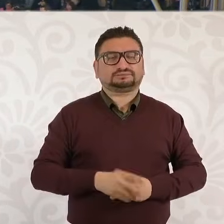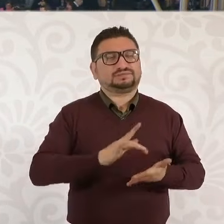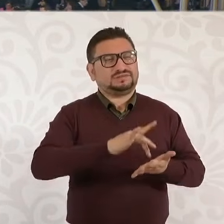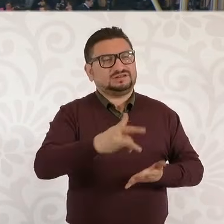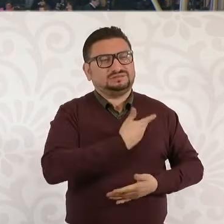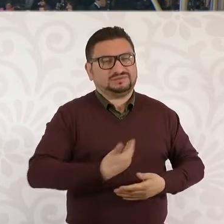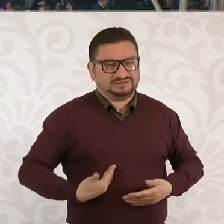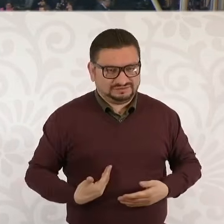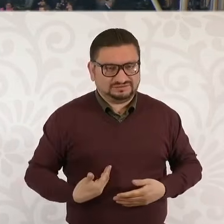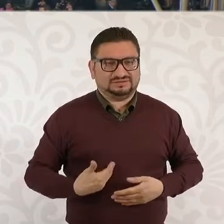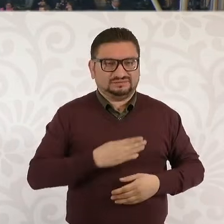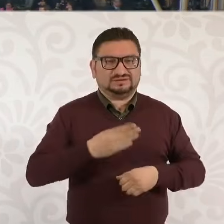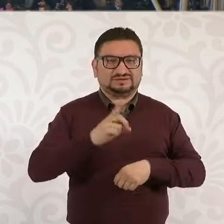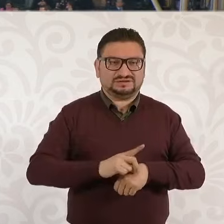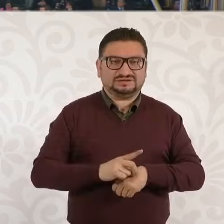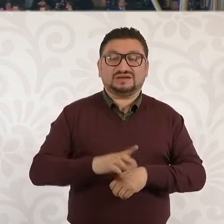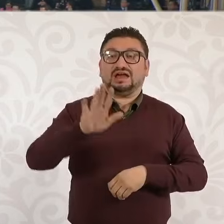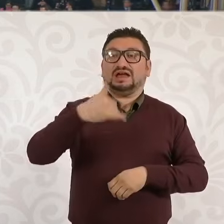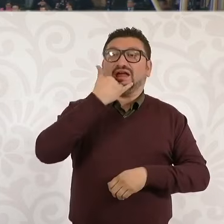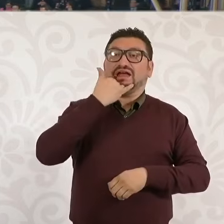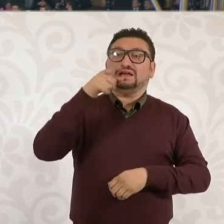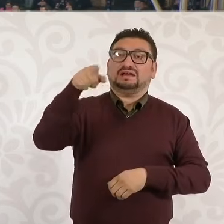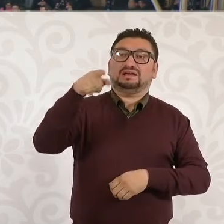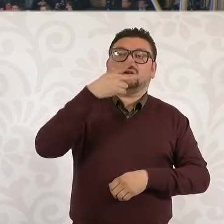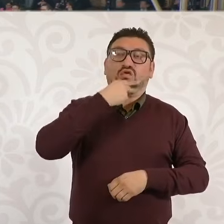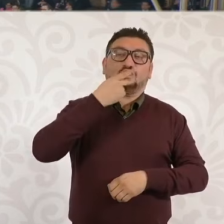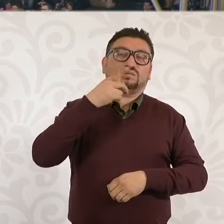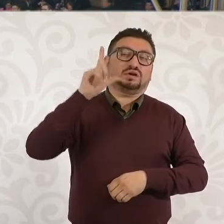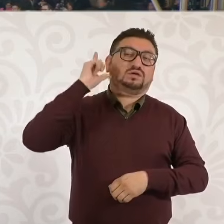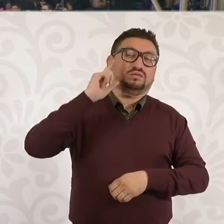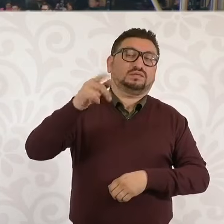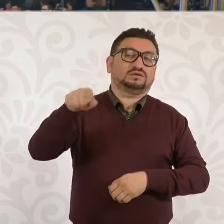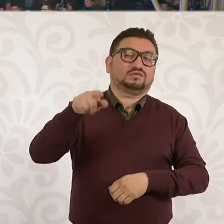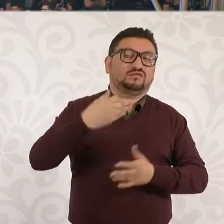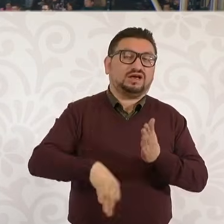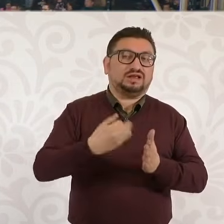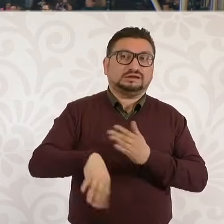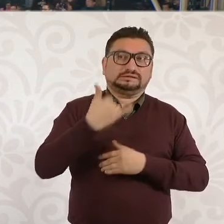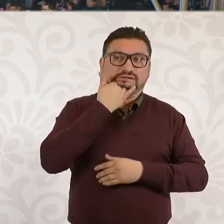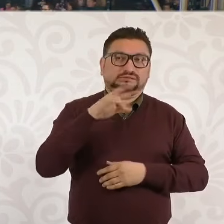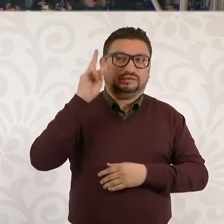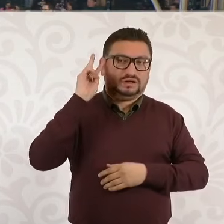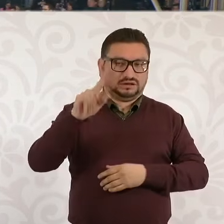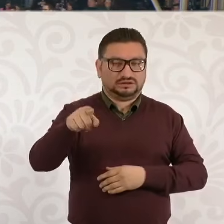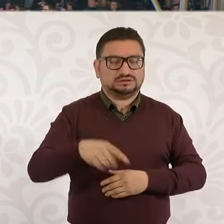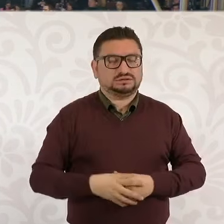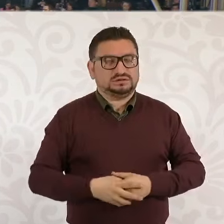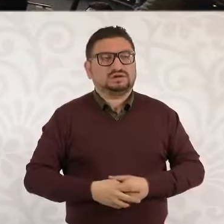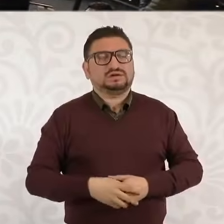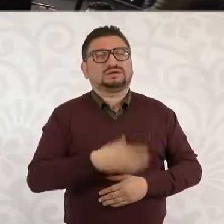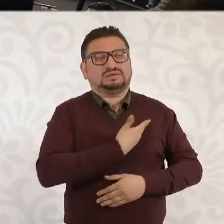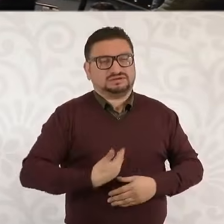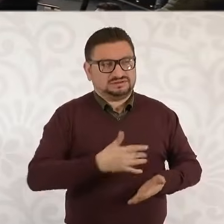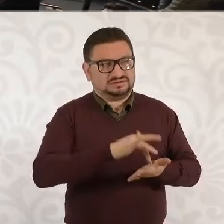Gracias, presidenta. Buenos días. Acá al compañero le debo una pregunta desde el lunes, pero bueno, adelante, desde el viernes. Ajá. Gracias, presidenta.